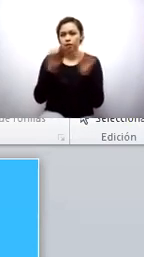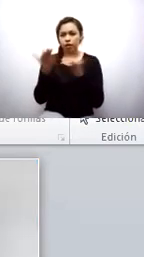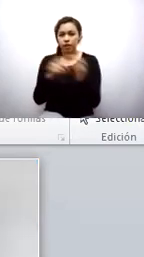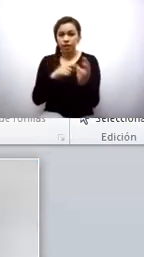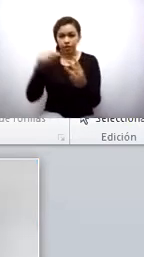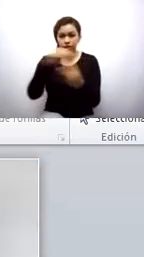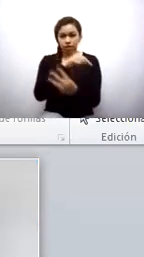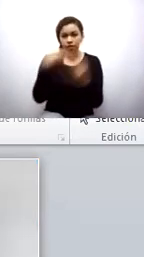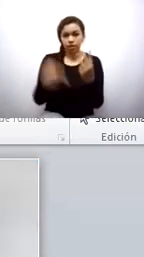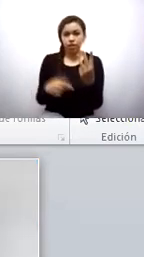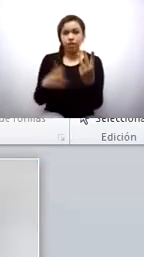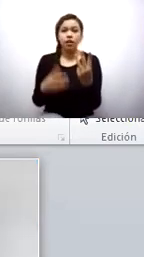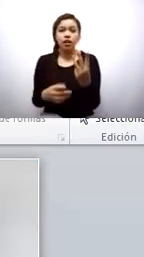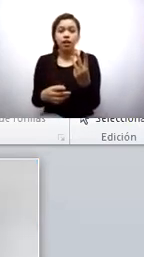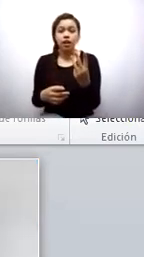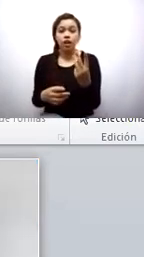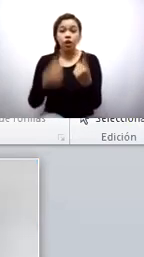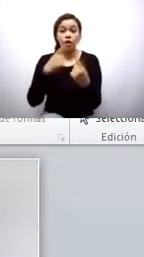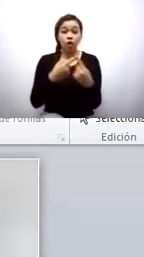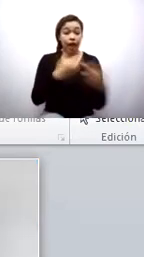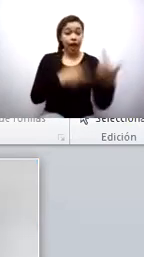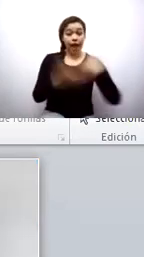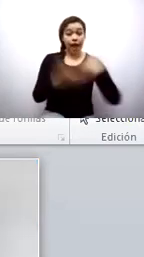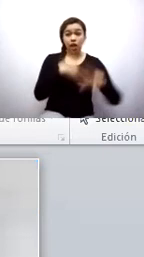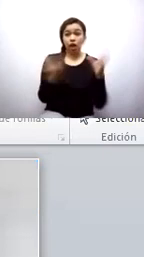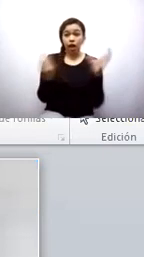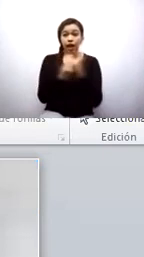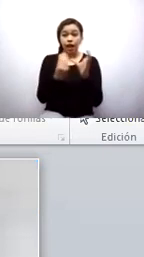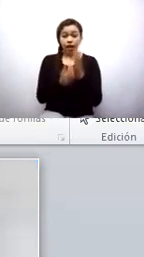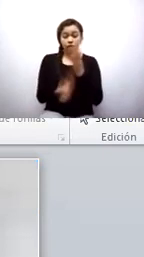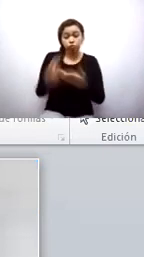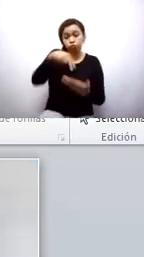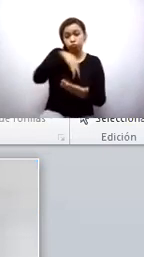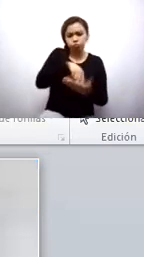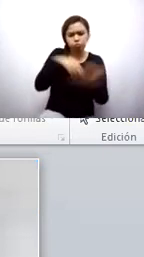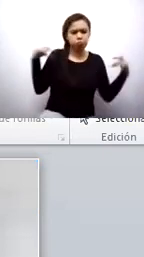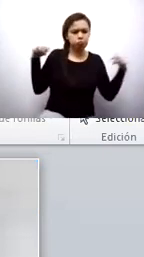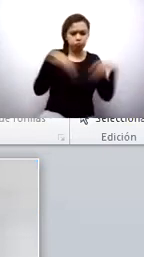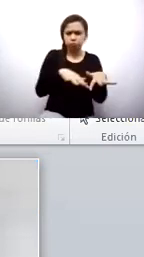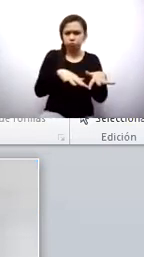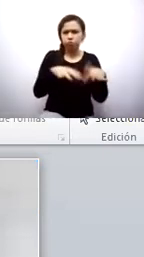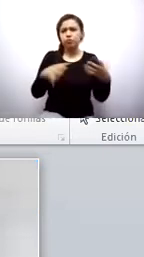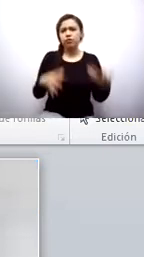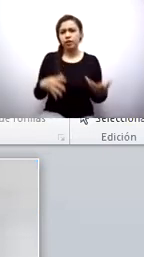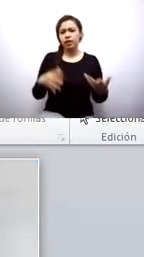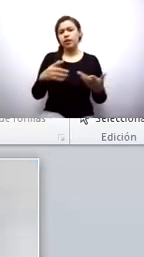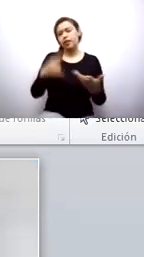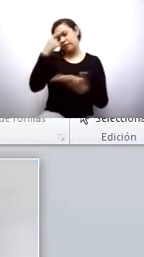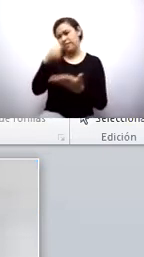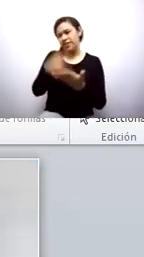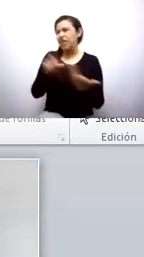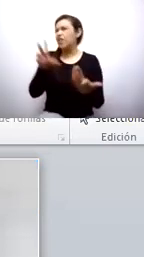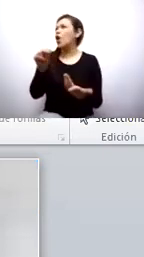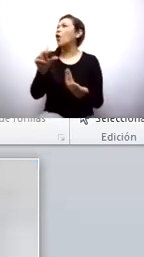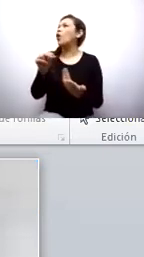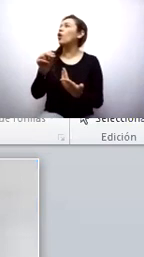posibles tendría que ver con un regreso presencial, que como lo comentamos, y creo que en ese sentido, no es que seamos, como dice